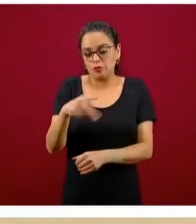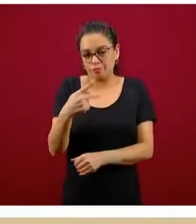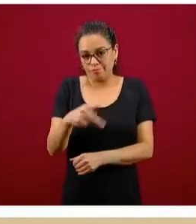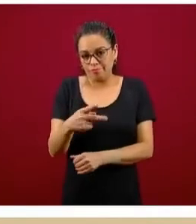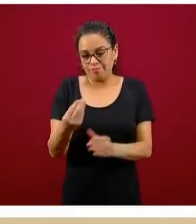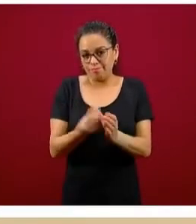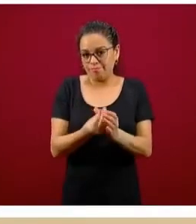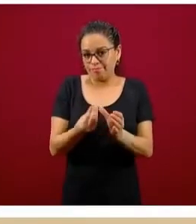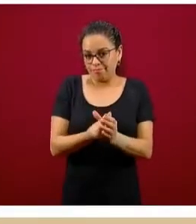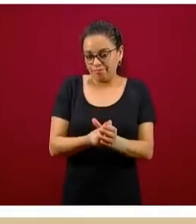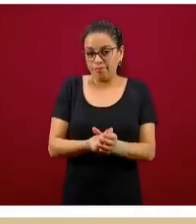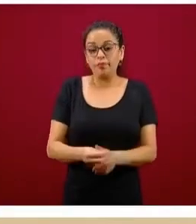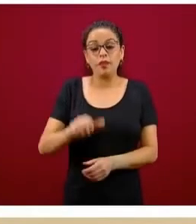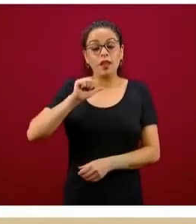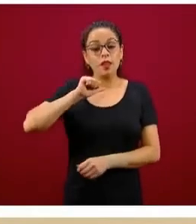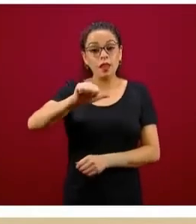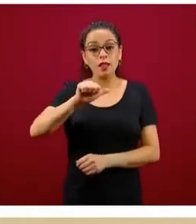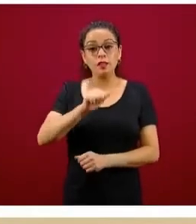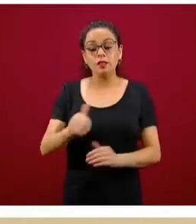recibido